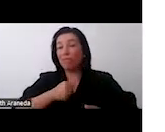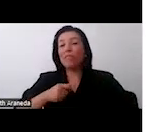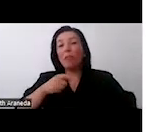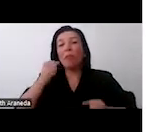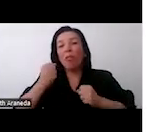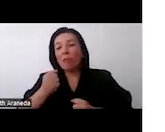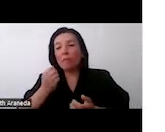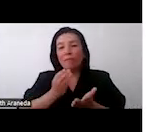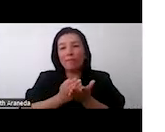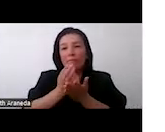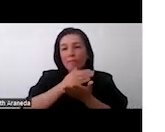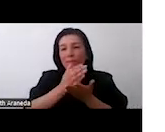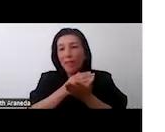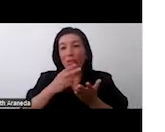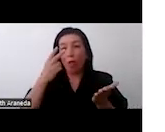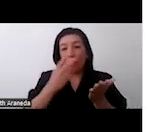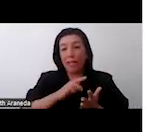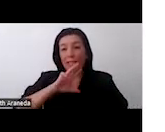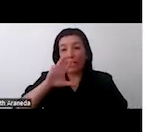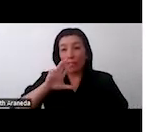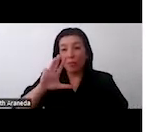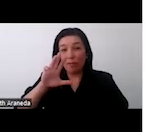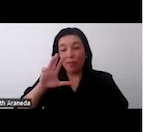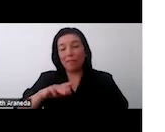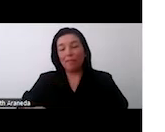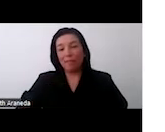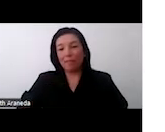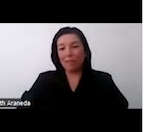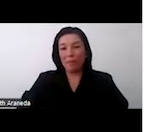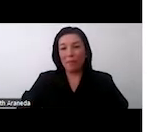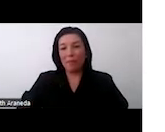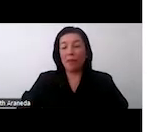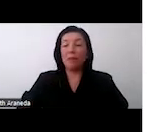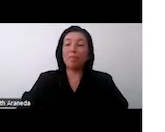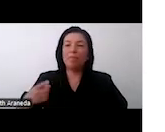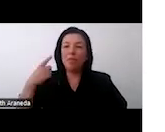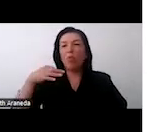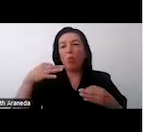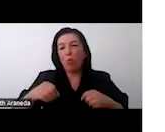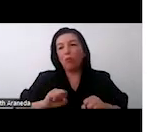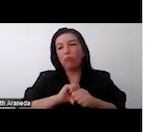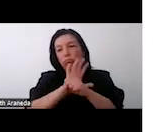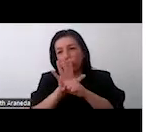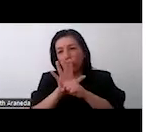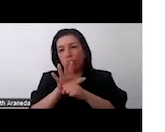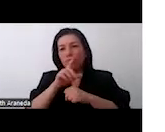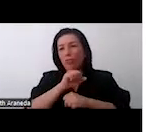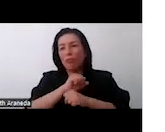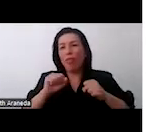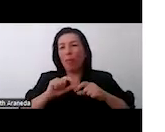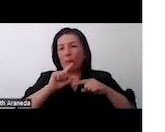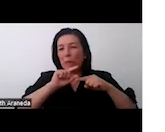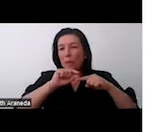crearlo durante el 2019 gracias a este fondo. Sin embargo, por la pandemia no podíamos imprimirlo